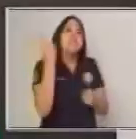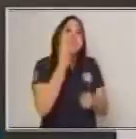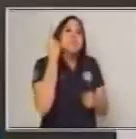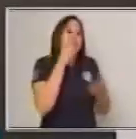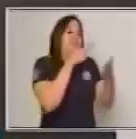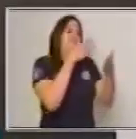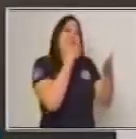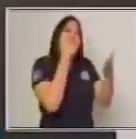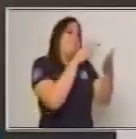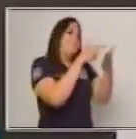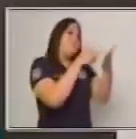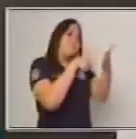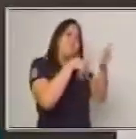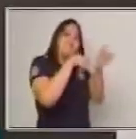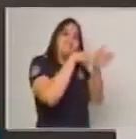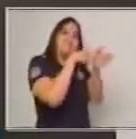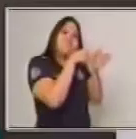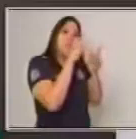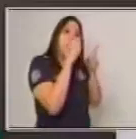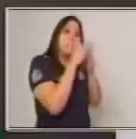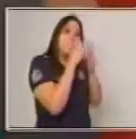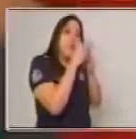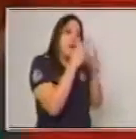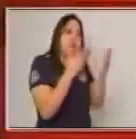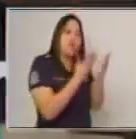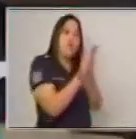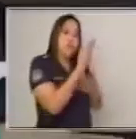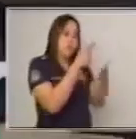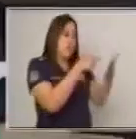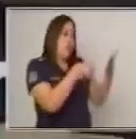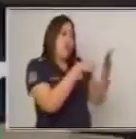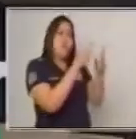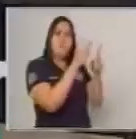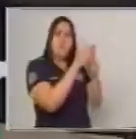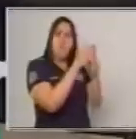para luego hacer un vocabulario.